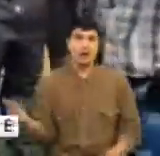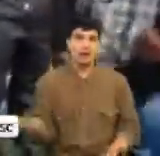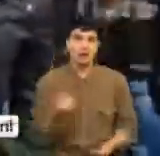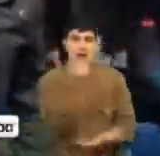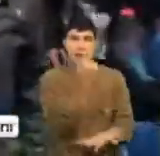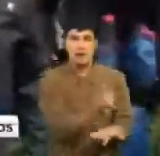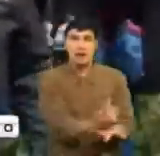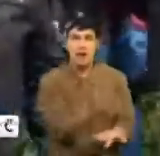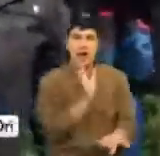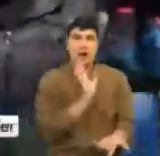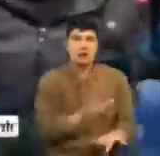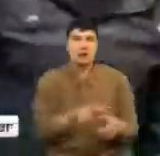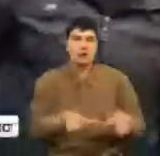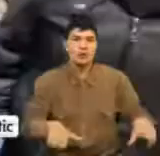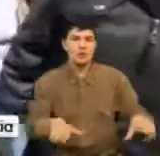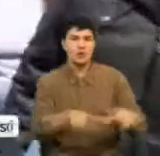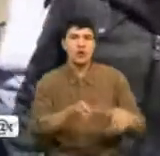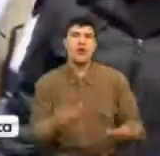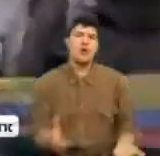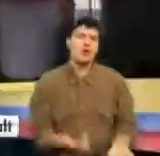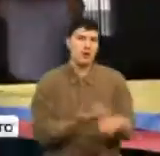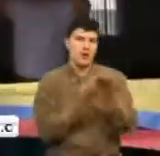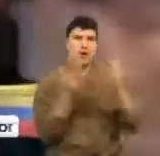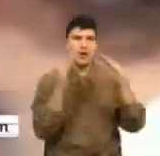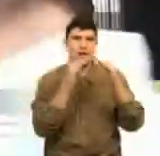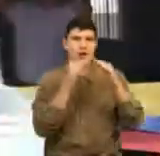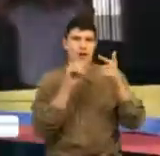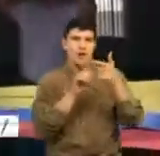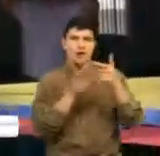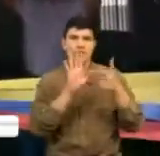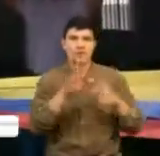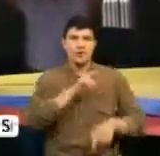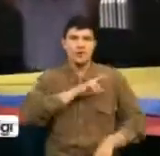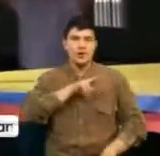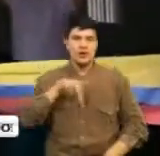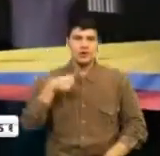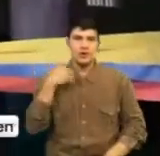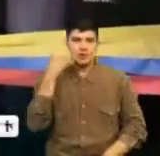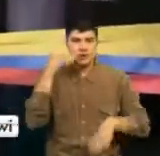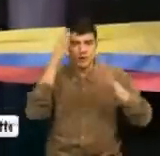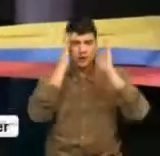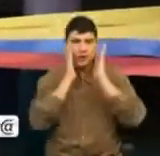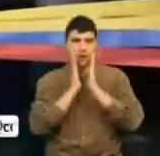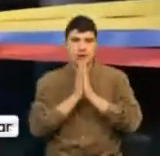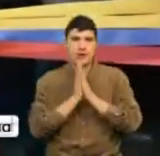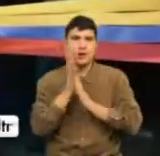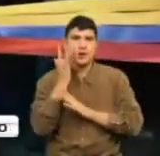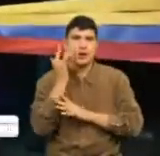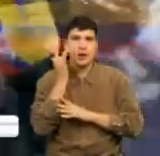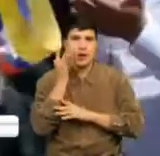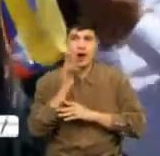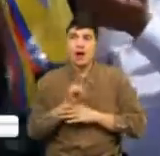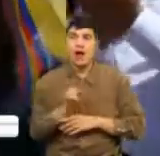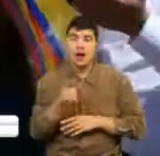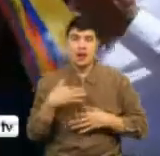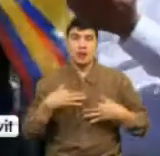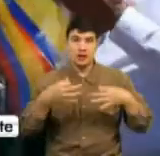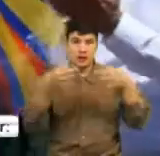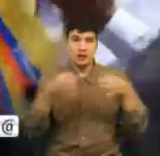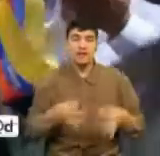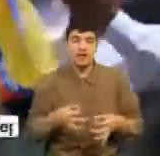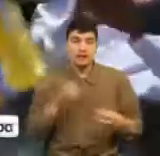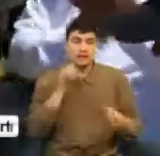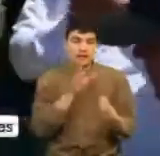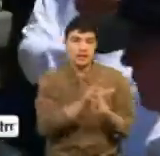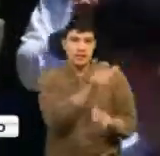y esta vez a la reinauguración de la capilla de Nuestra Señora de Guadalupe, dentro del acto de dignificación de las víctimas del conflicto